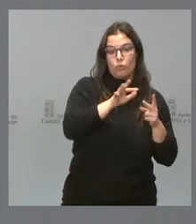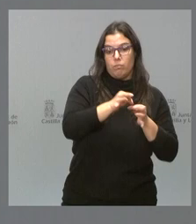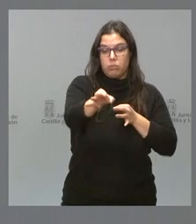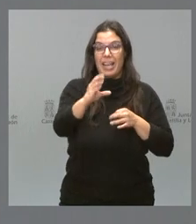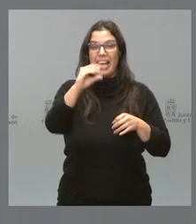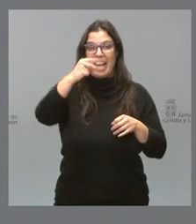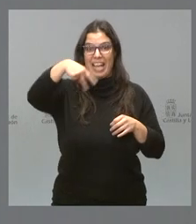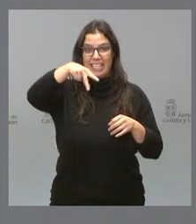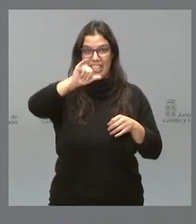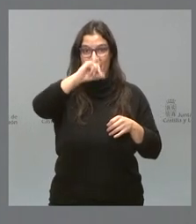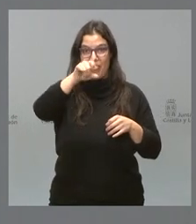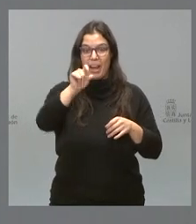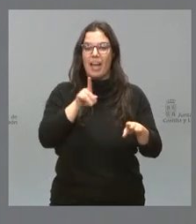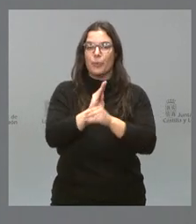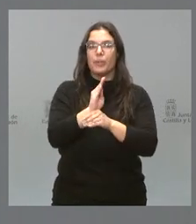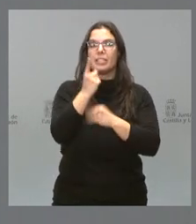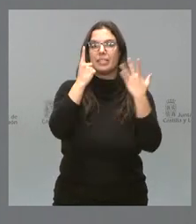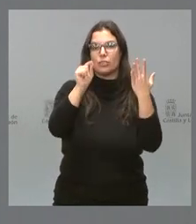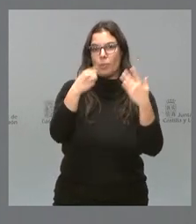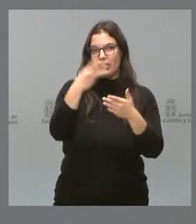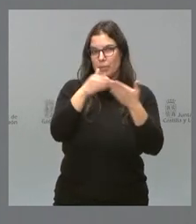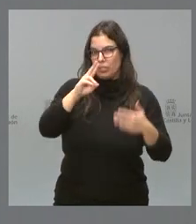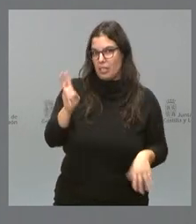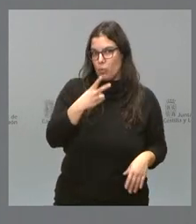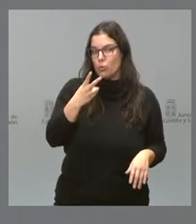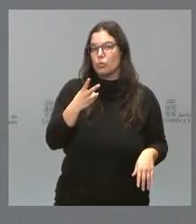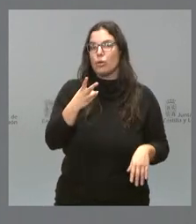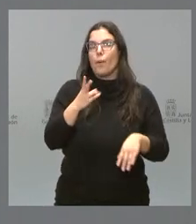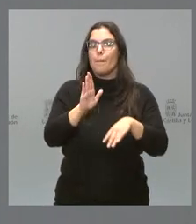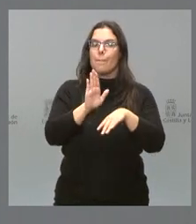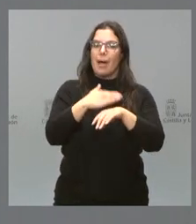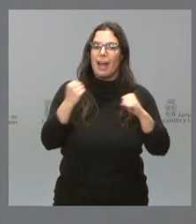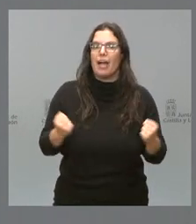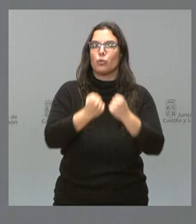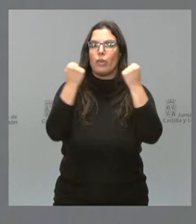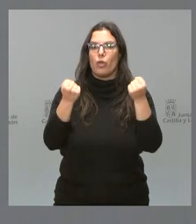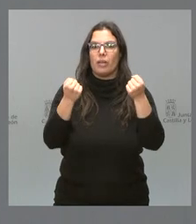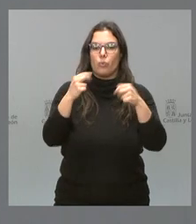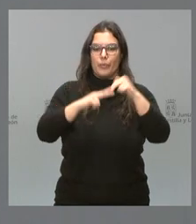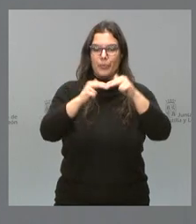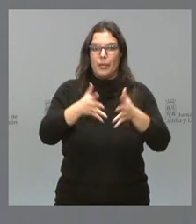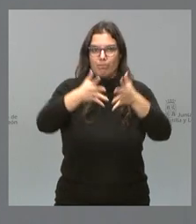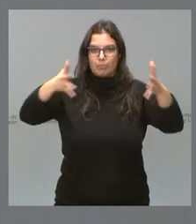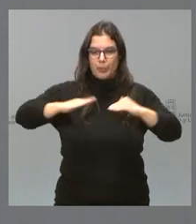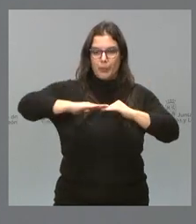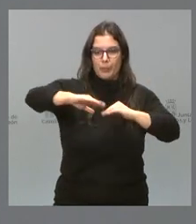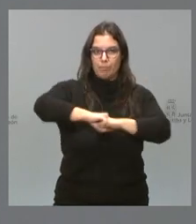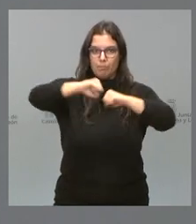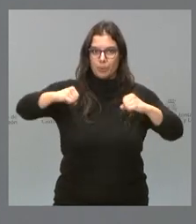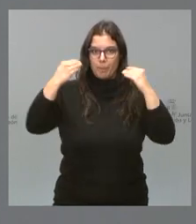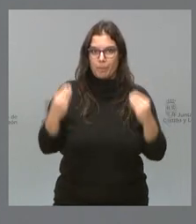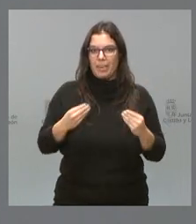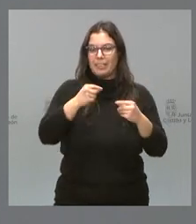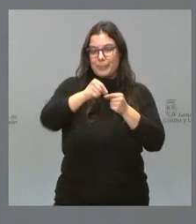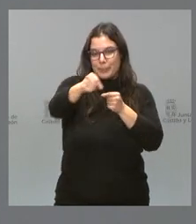se van a destinar una inversión de 6,3 millones de euros para actuaciones de ensanche y reposición de firme para casi 20